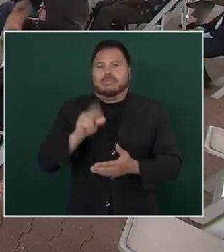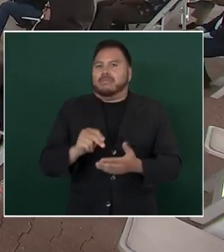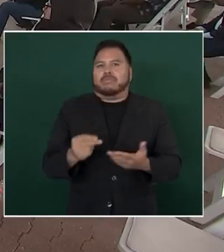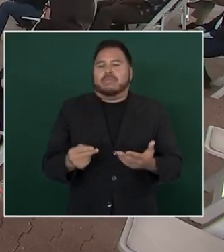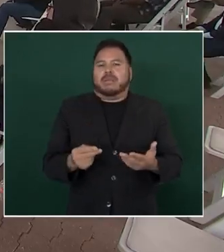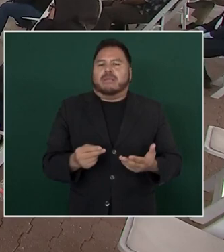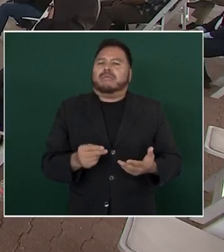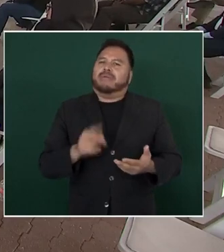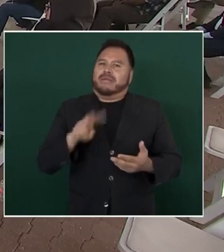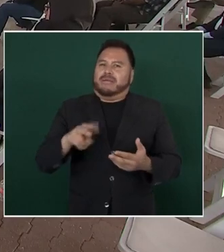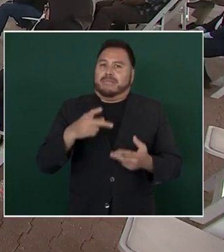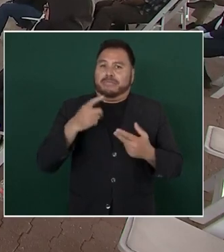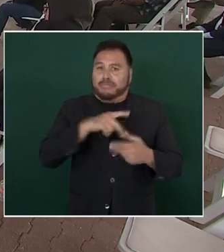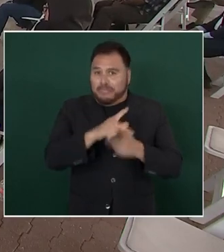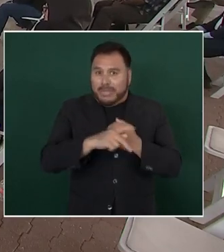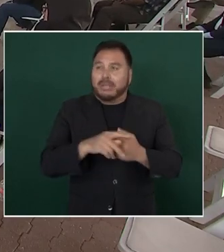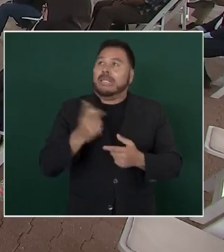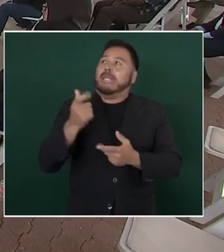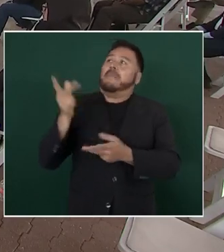hemos endeudado al país.